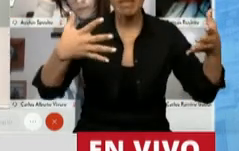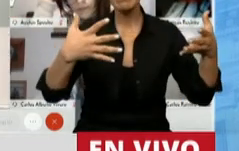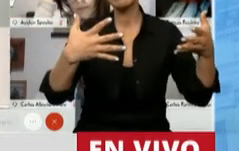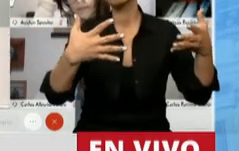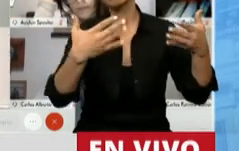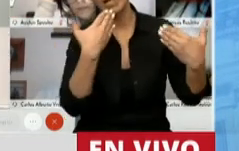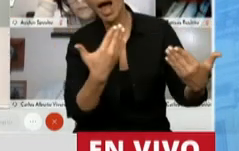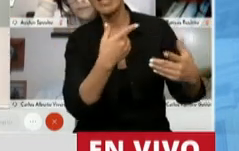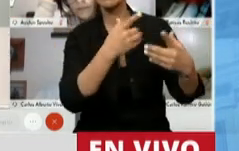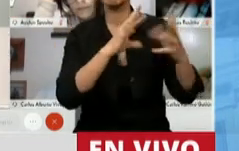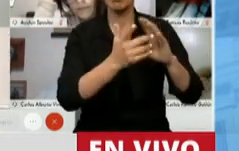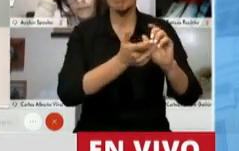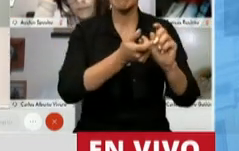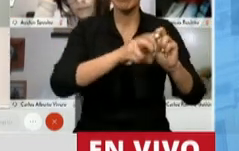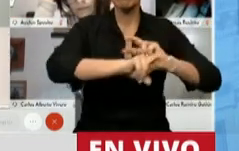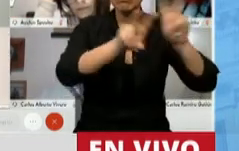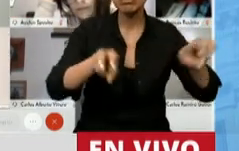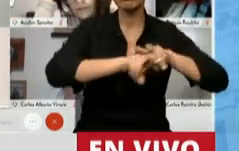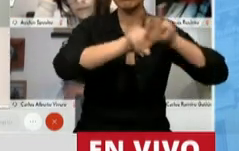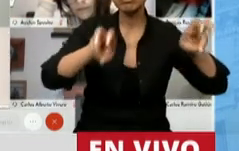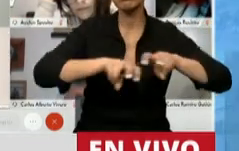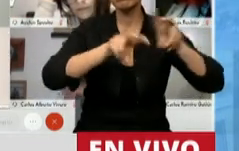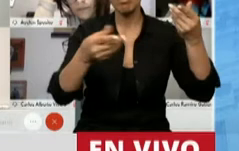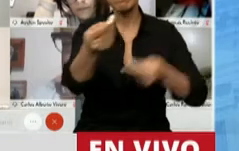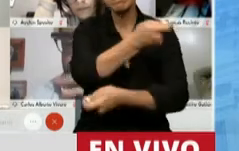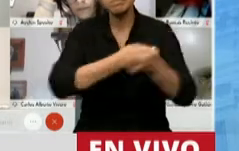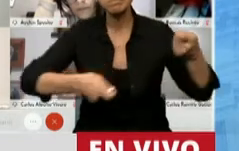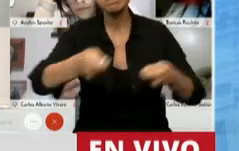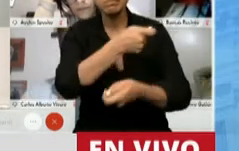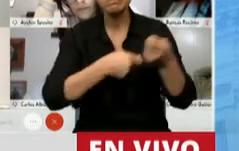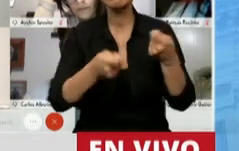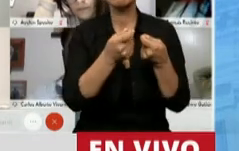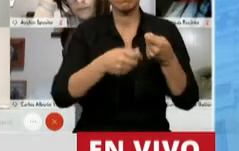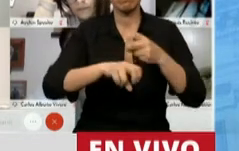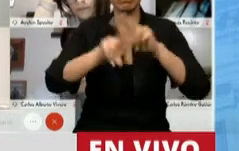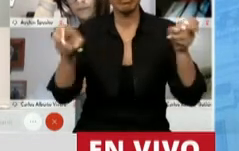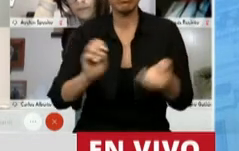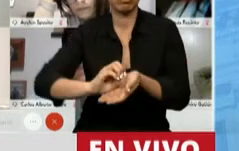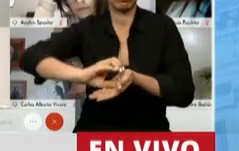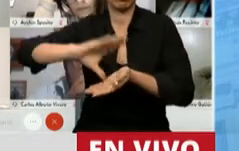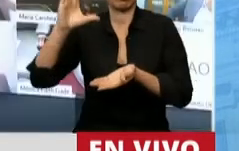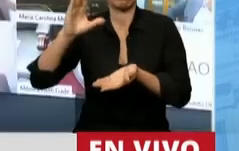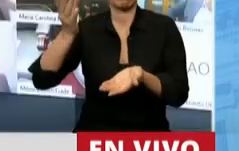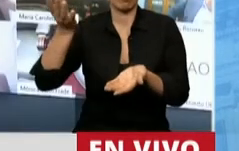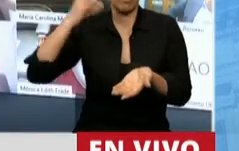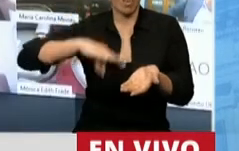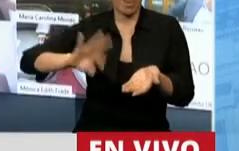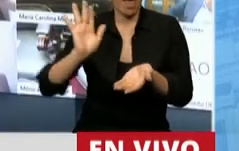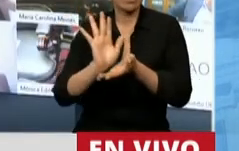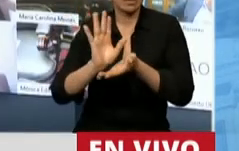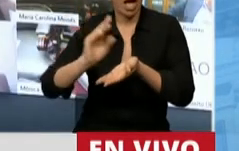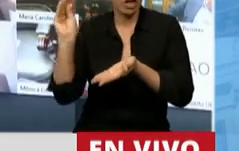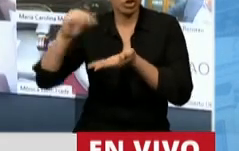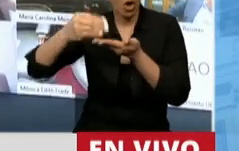la multiplicación de su capital y la rotación del mismo, acumulan una ganancia, un